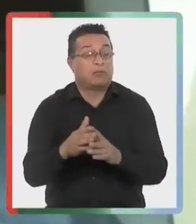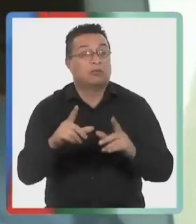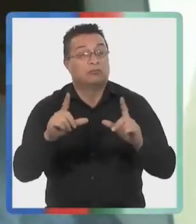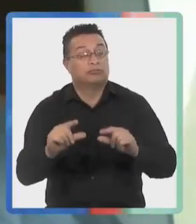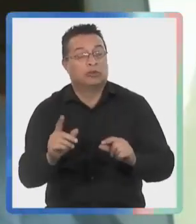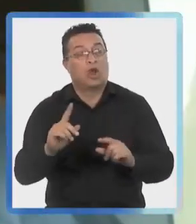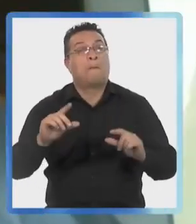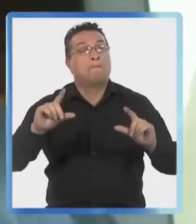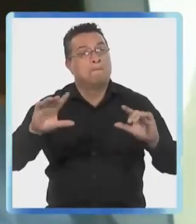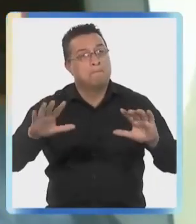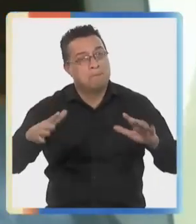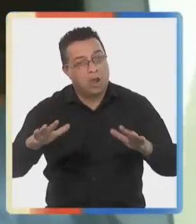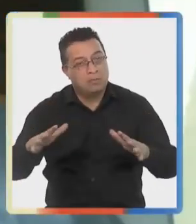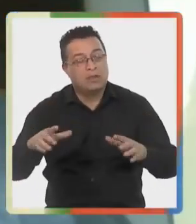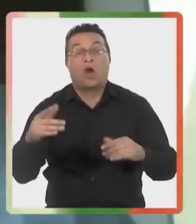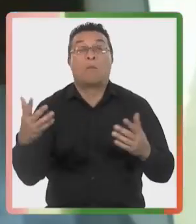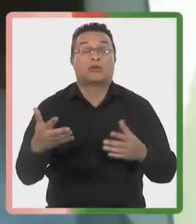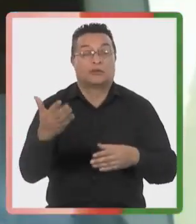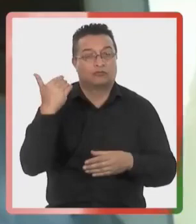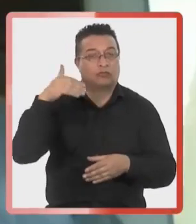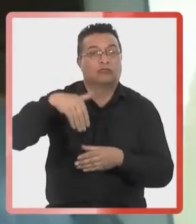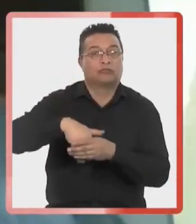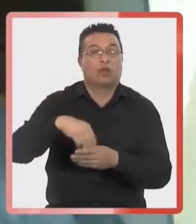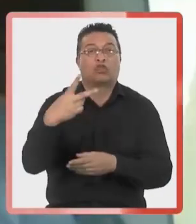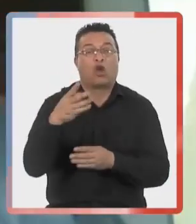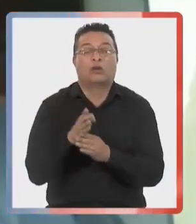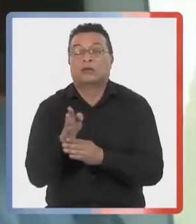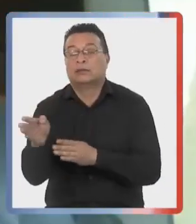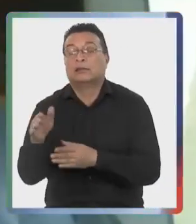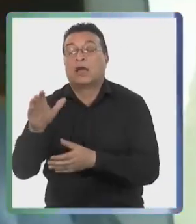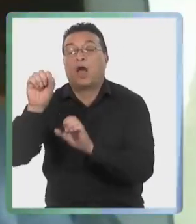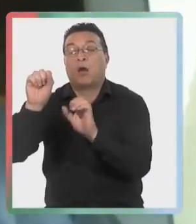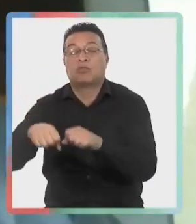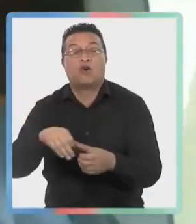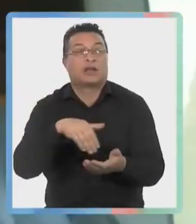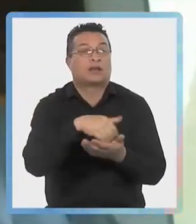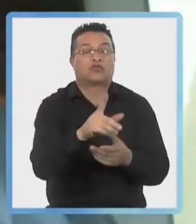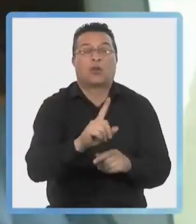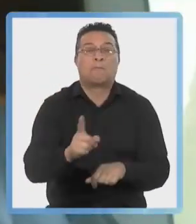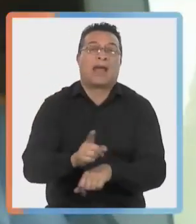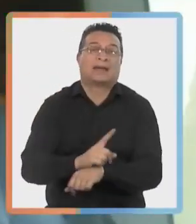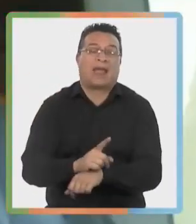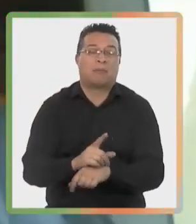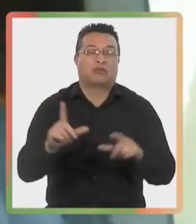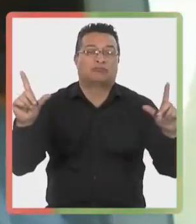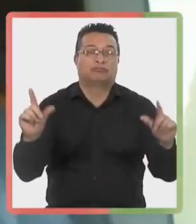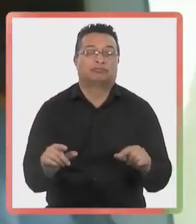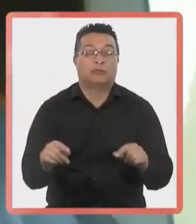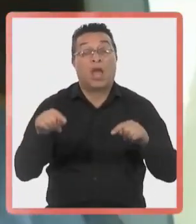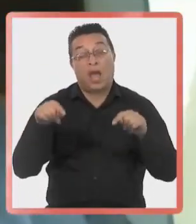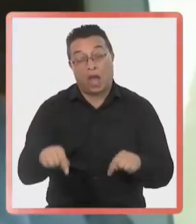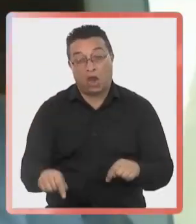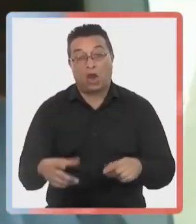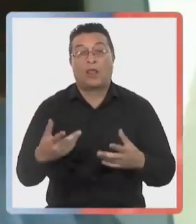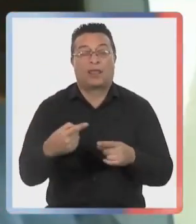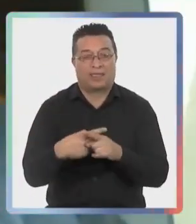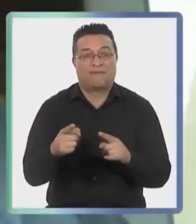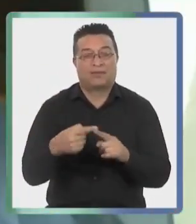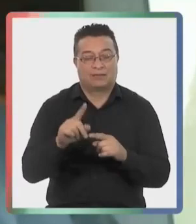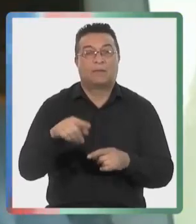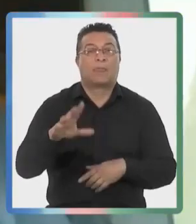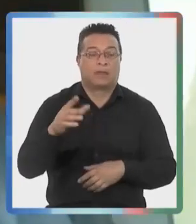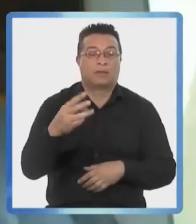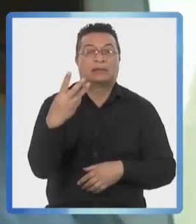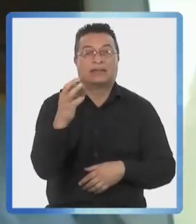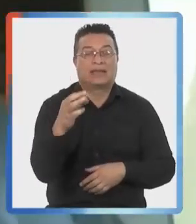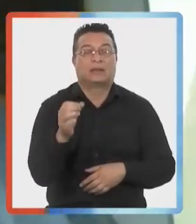como el plebiscito, porque el plebiscito, bueno, eran 2 opciones, entonces claro, la digitación es más corta. Ahora tenemos en algunas